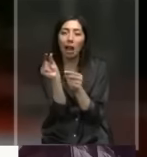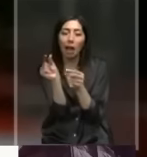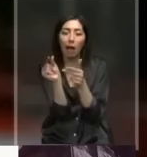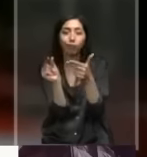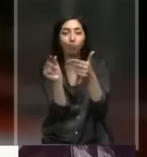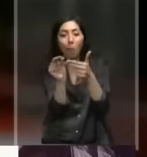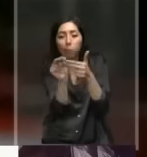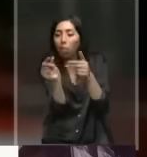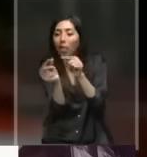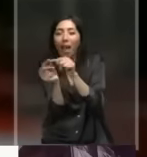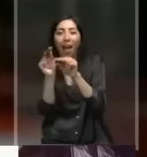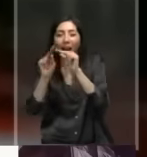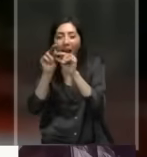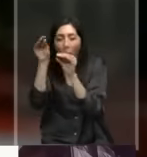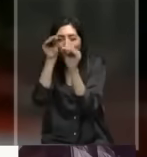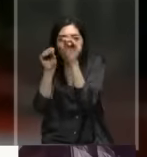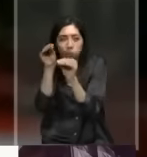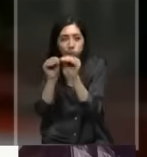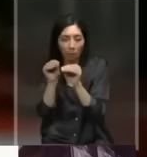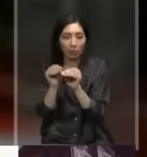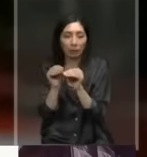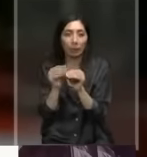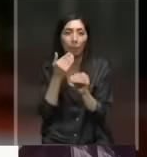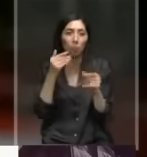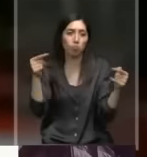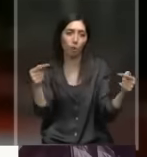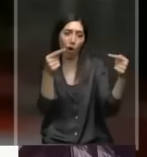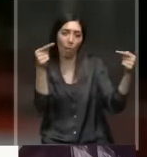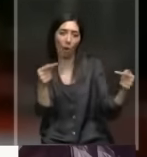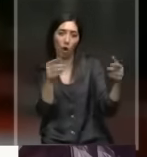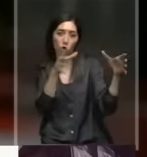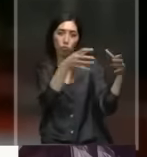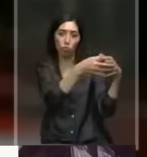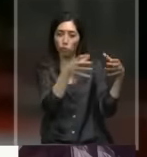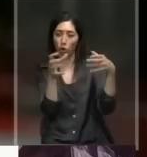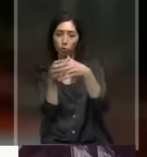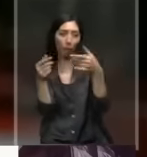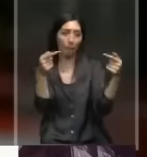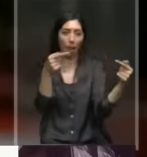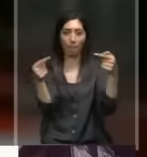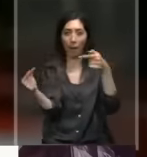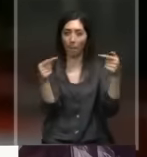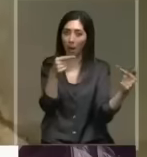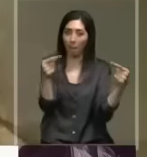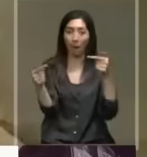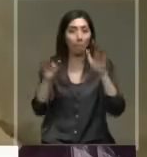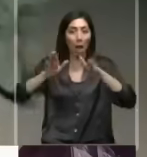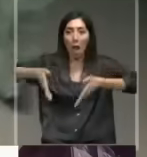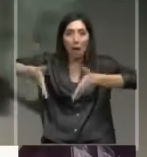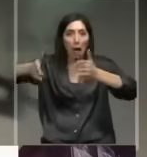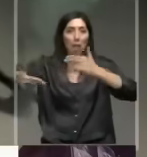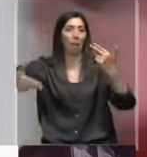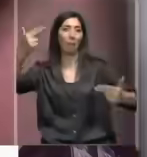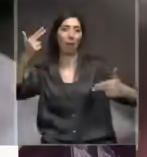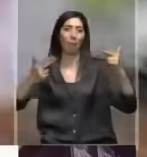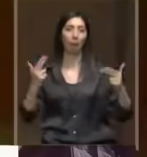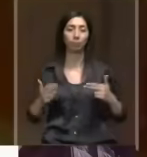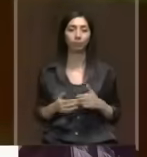similares utilizadas también en esta rivalidad que tiende a ocurrir en la misma vía pública.